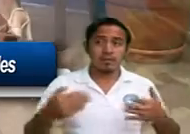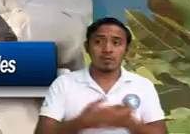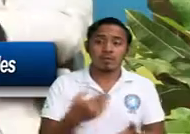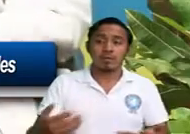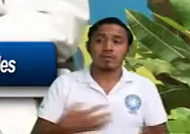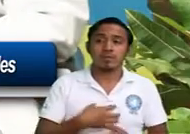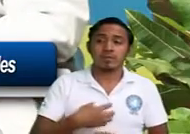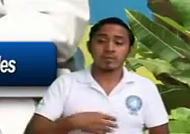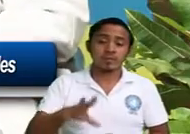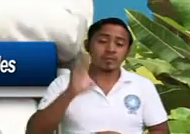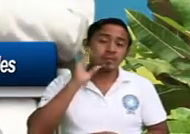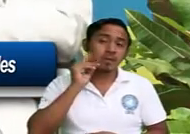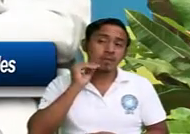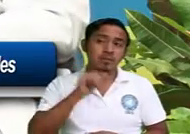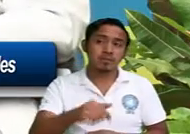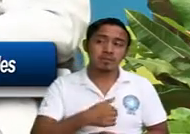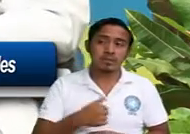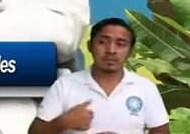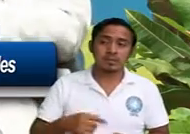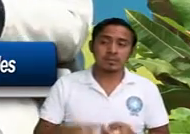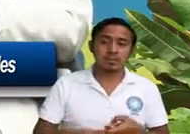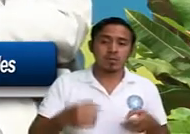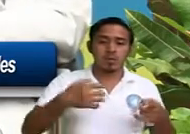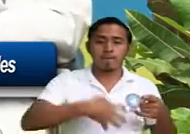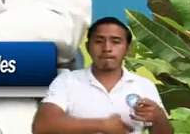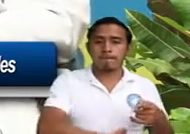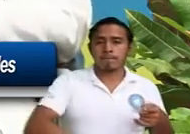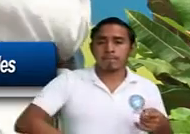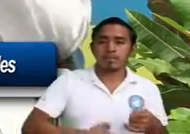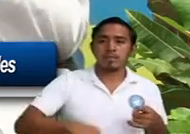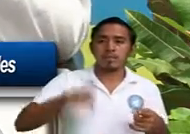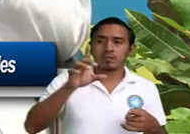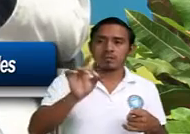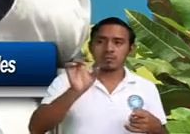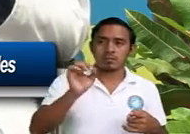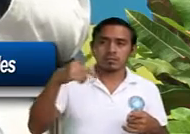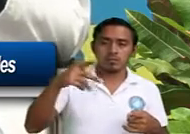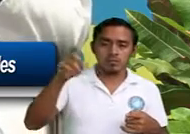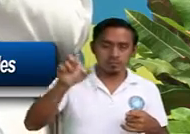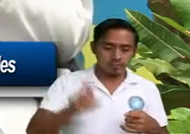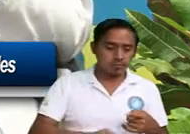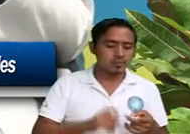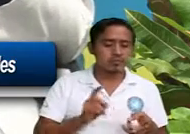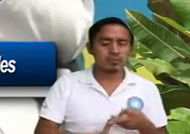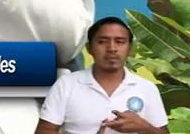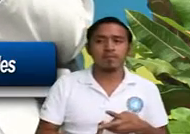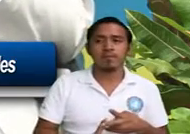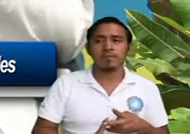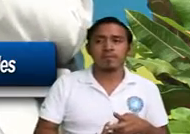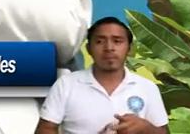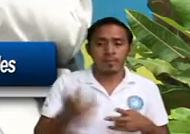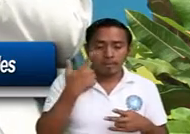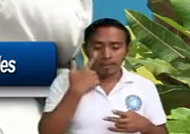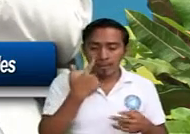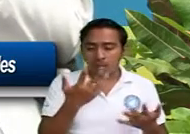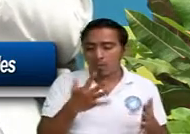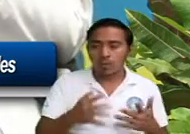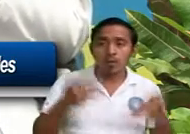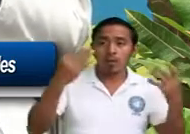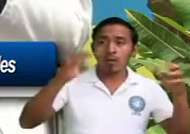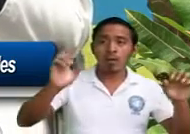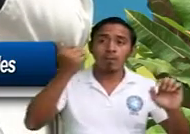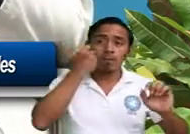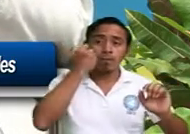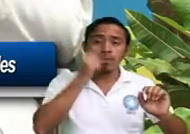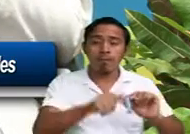nuestros subespecialistas hacen estudios Doppler, hacen estudios estructurales y estudios de predicción de cualquier enfermedad